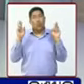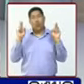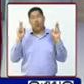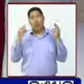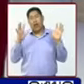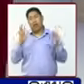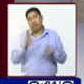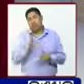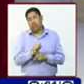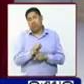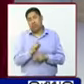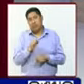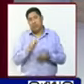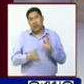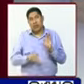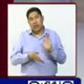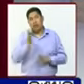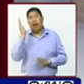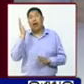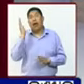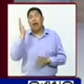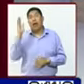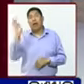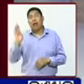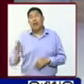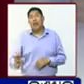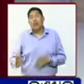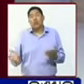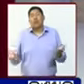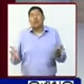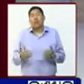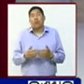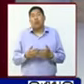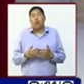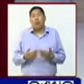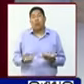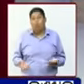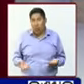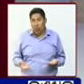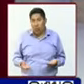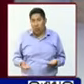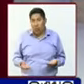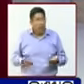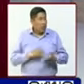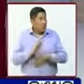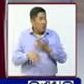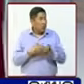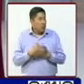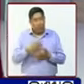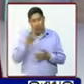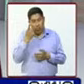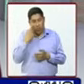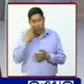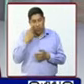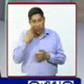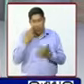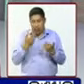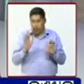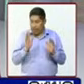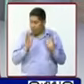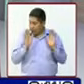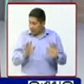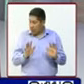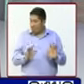imagínate, desaparecían, salían del país y las familias ya dando parte a la policía por la desaparición y todo lo que significa y conocemos muy bien acá. Pero